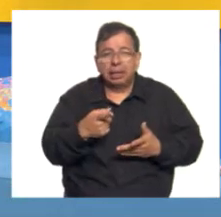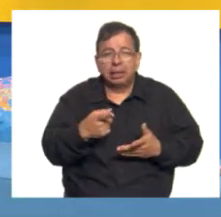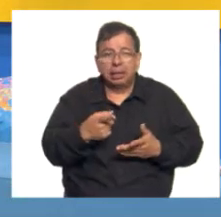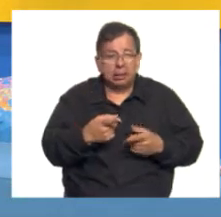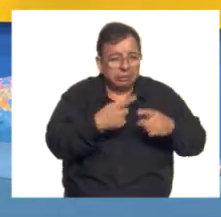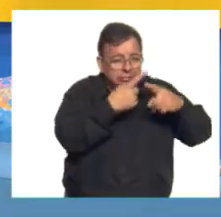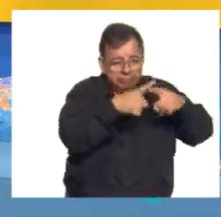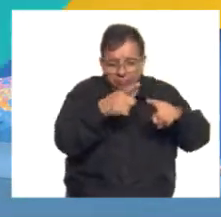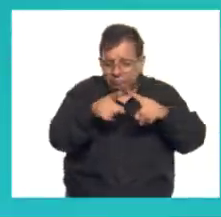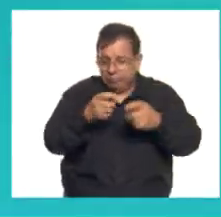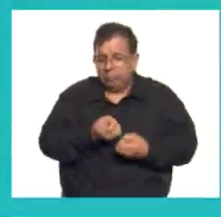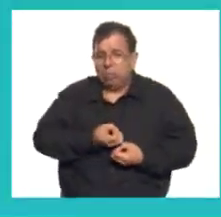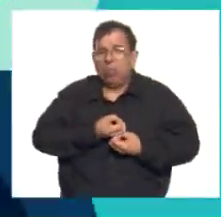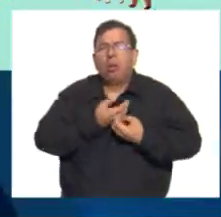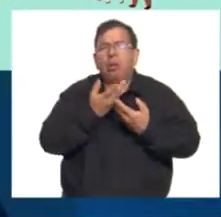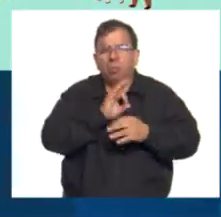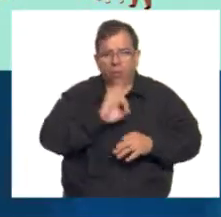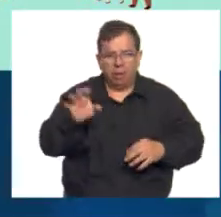la diversidad.